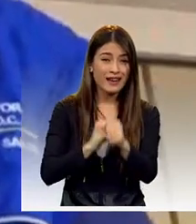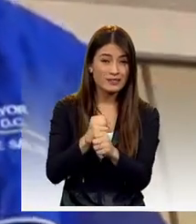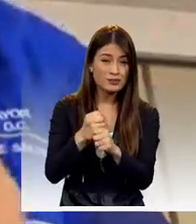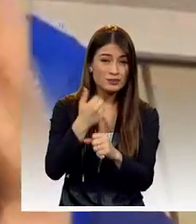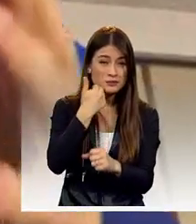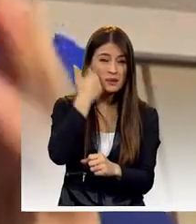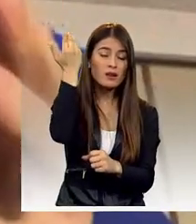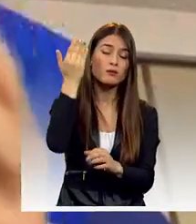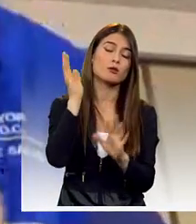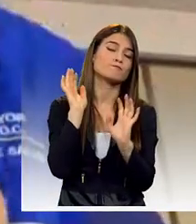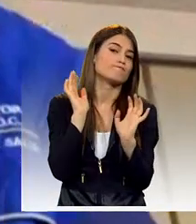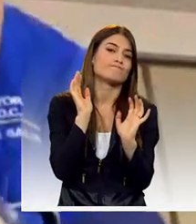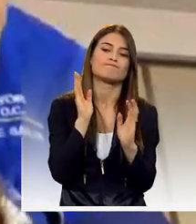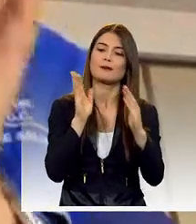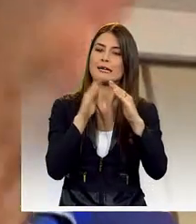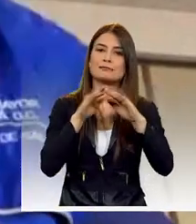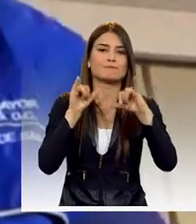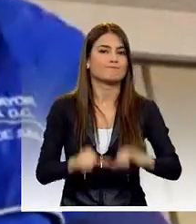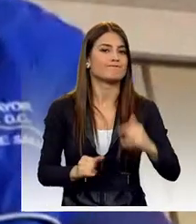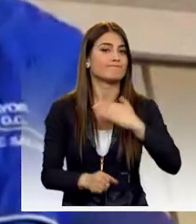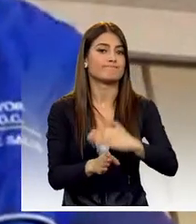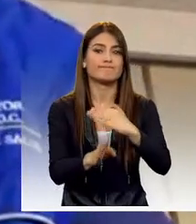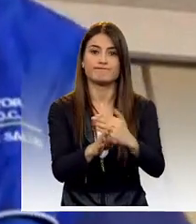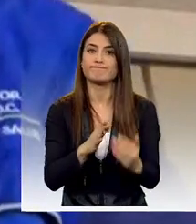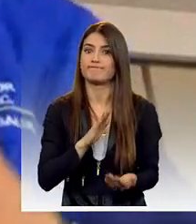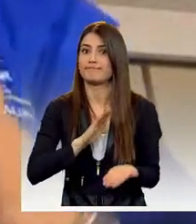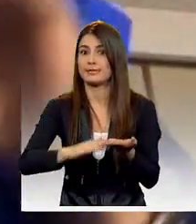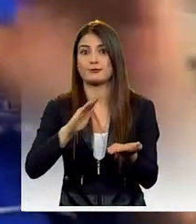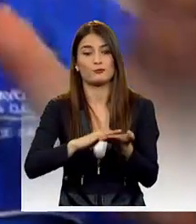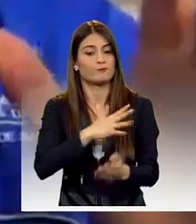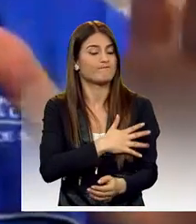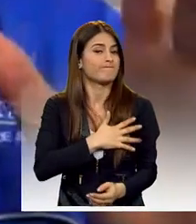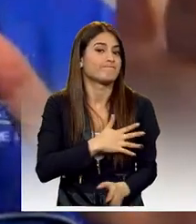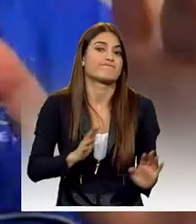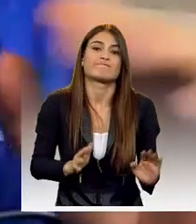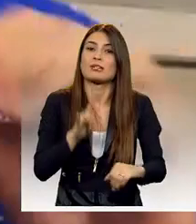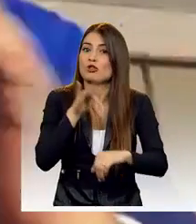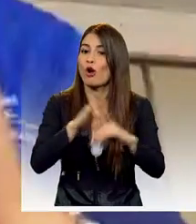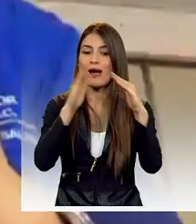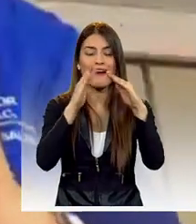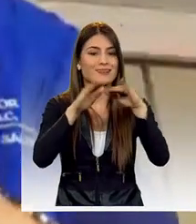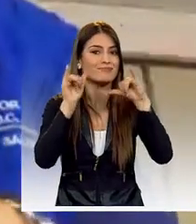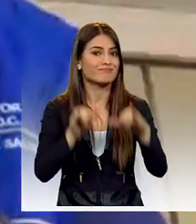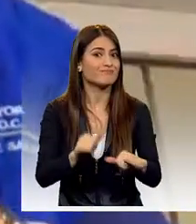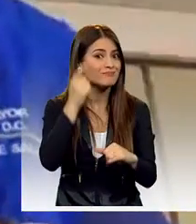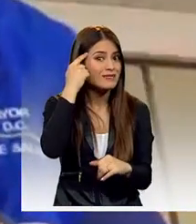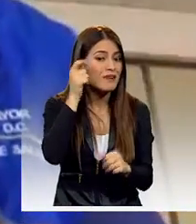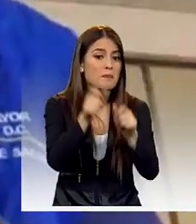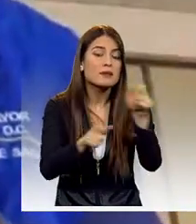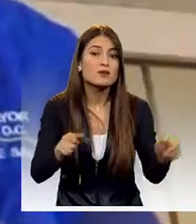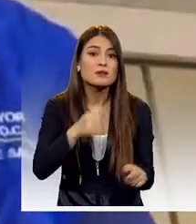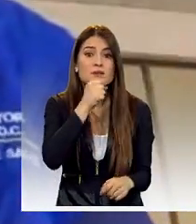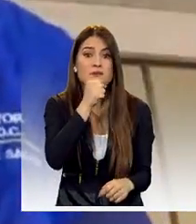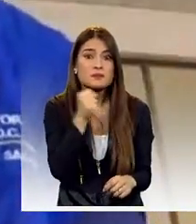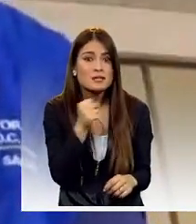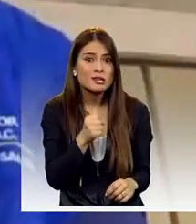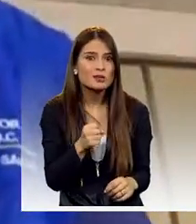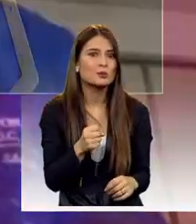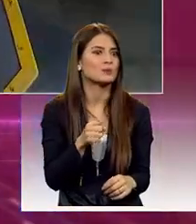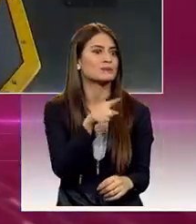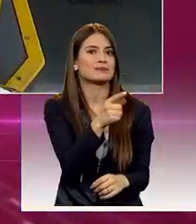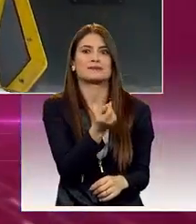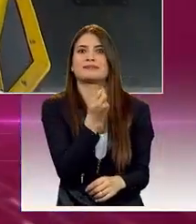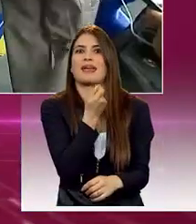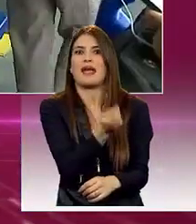con nuestras personas mayores, ancianas y ancianos, que van a tener que seguir confinados en casa porque ellas son las personas más lábiles al contagio y sobre todo